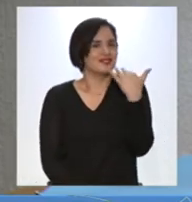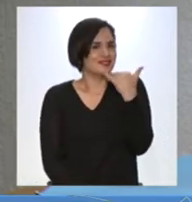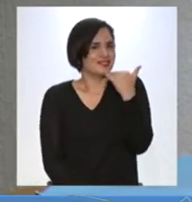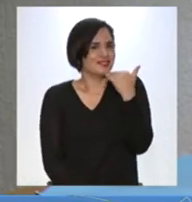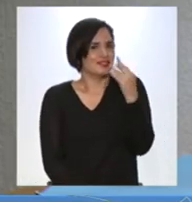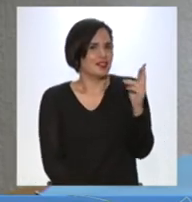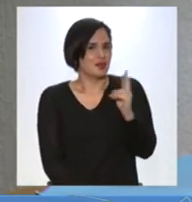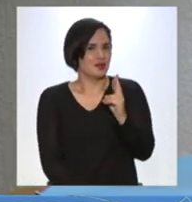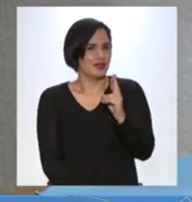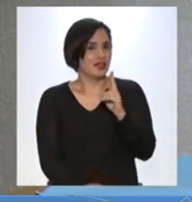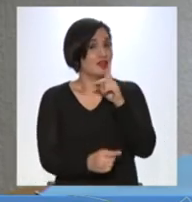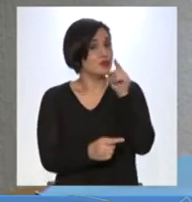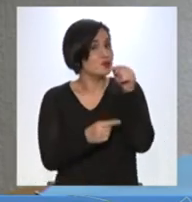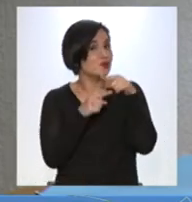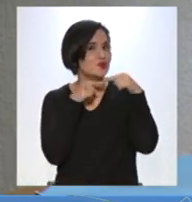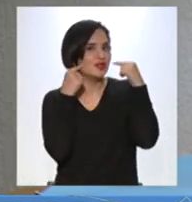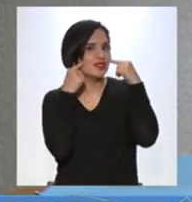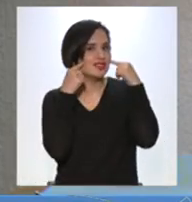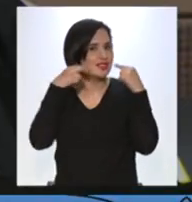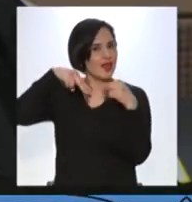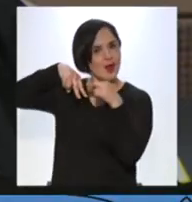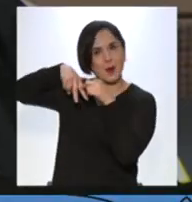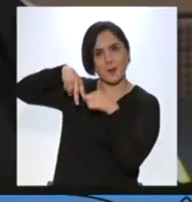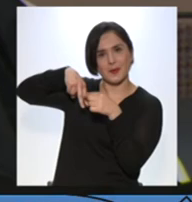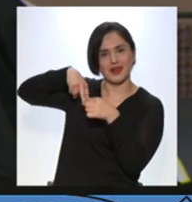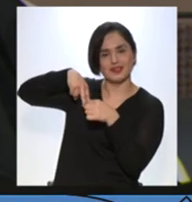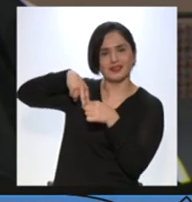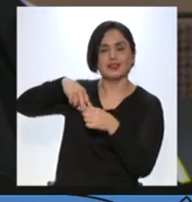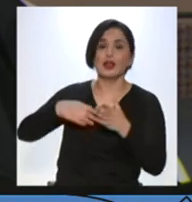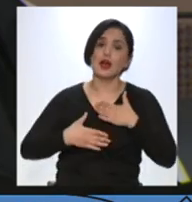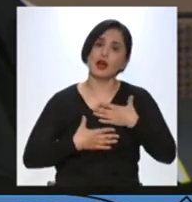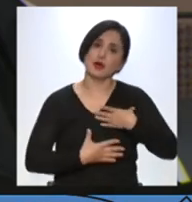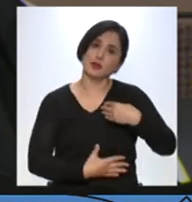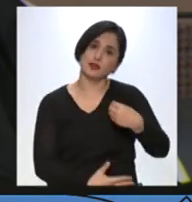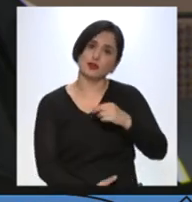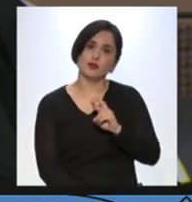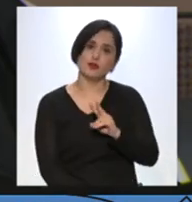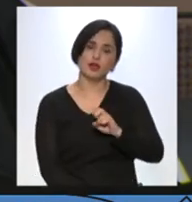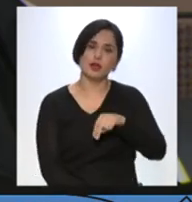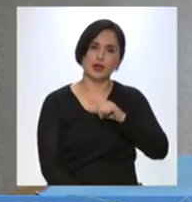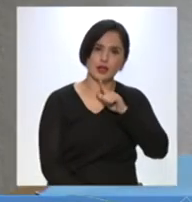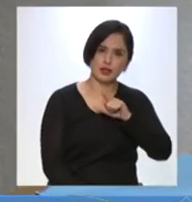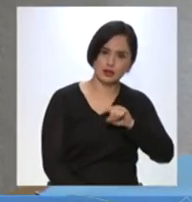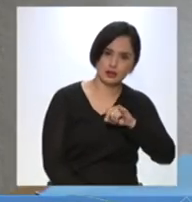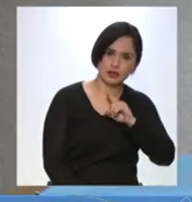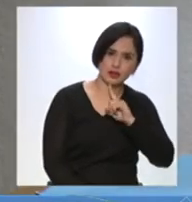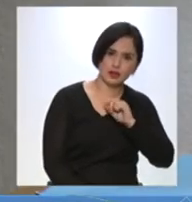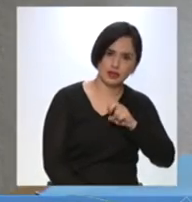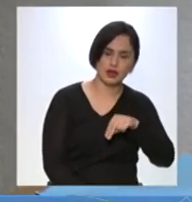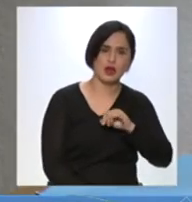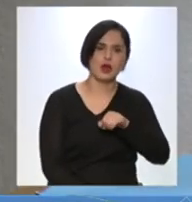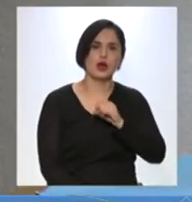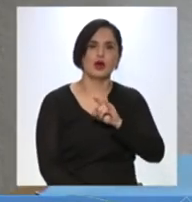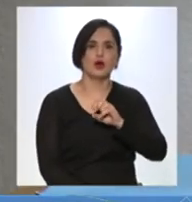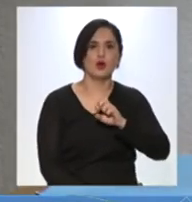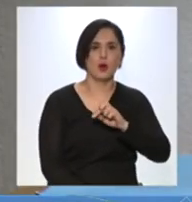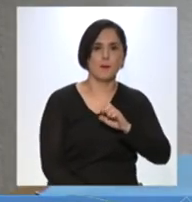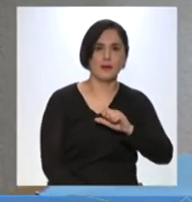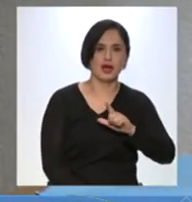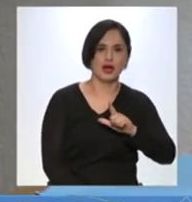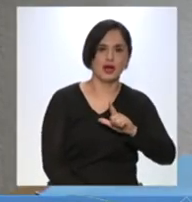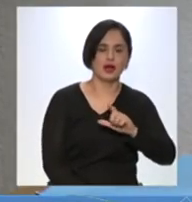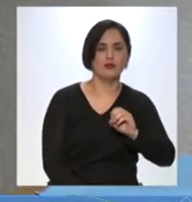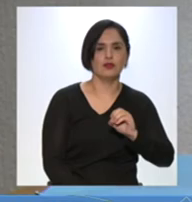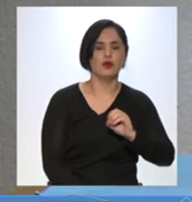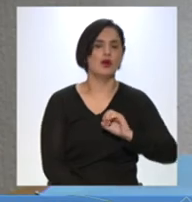decía su sonrisa y sus piernas. A mis hijos Valentina, Juan Pablo y Juan Carlos, gracias.